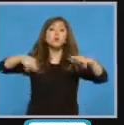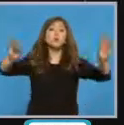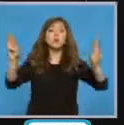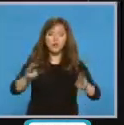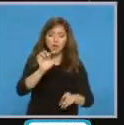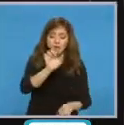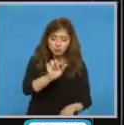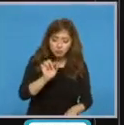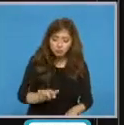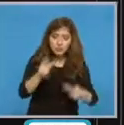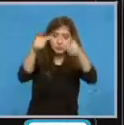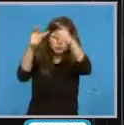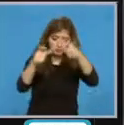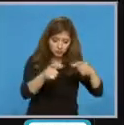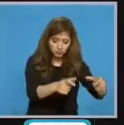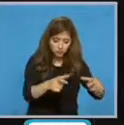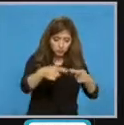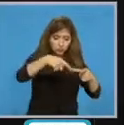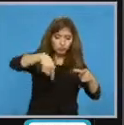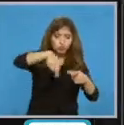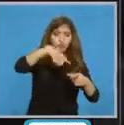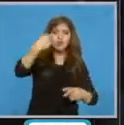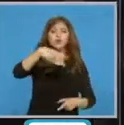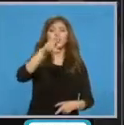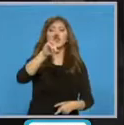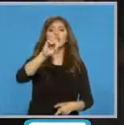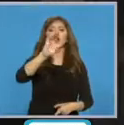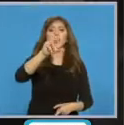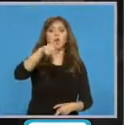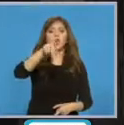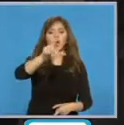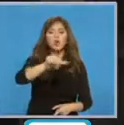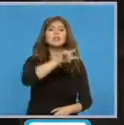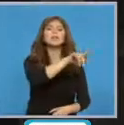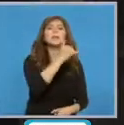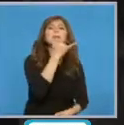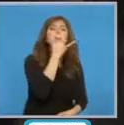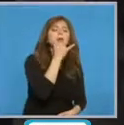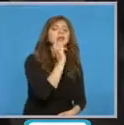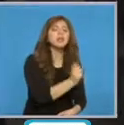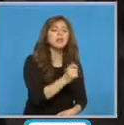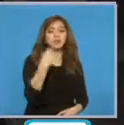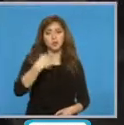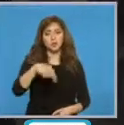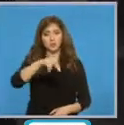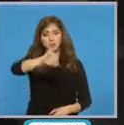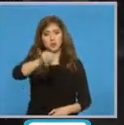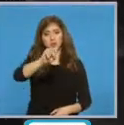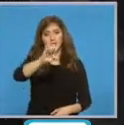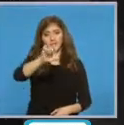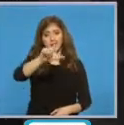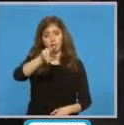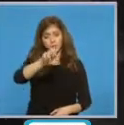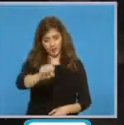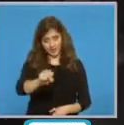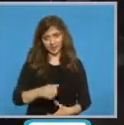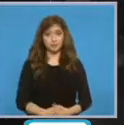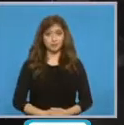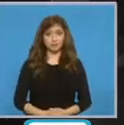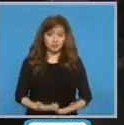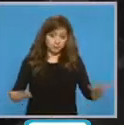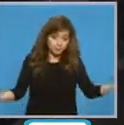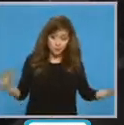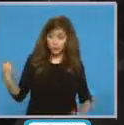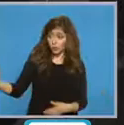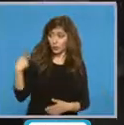cierto. Sí, no, sí era otro ambiente. ¿Su nombre, muy maestro? agradable. Méndez, José Luis Méndez, su servidor. Bueno, ya les hicimos